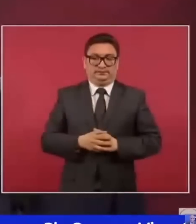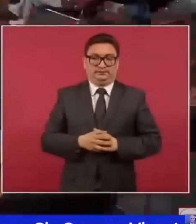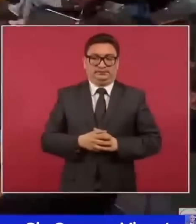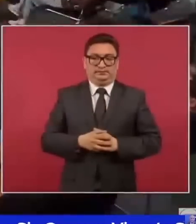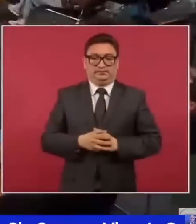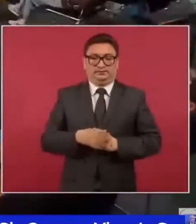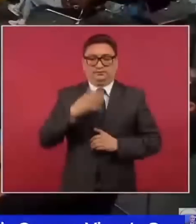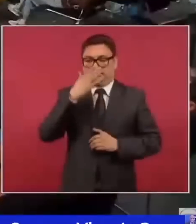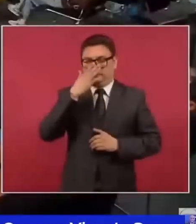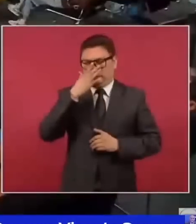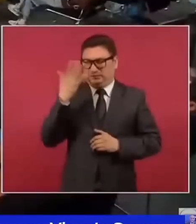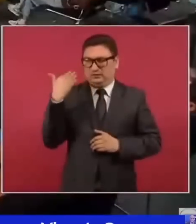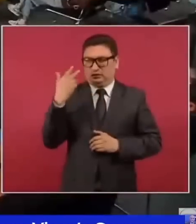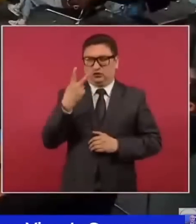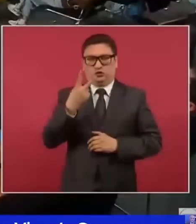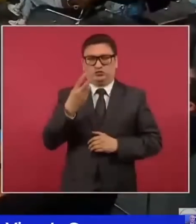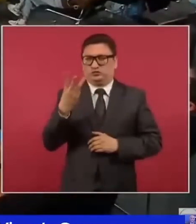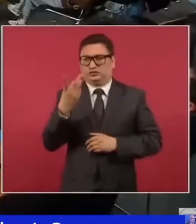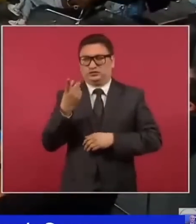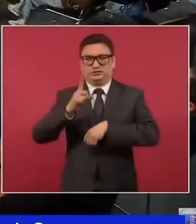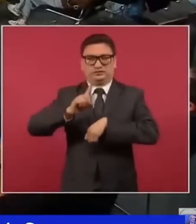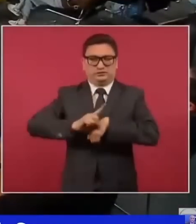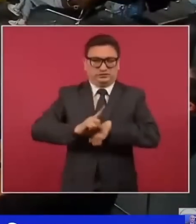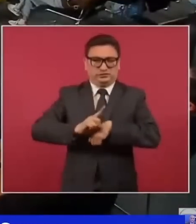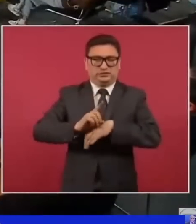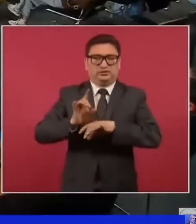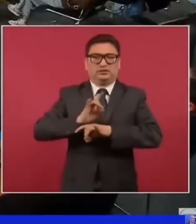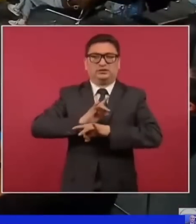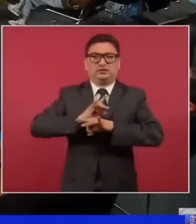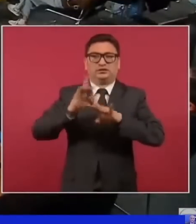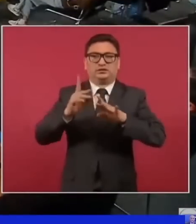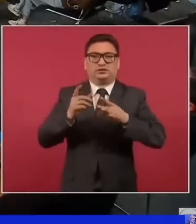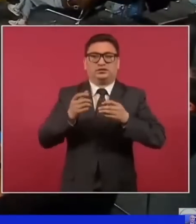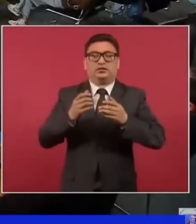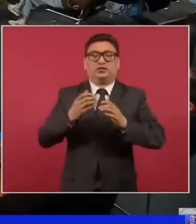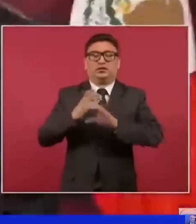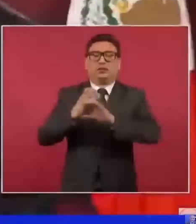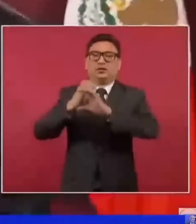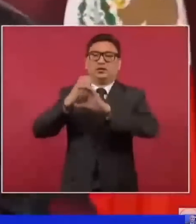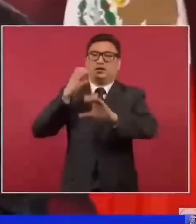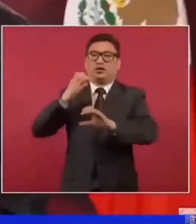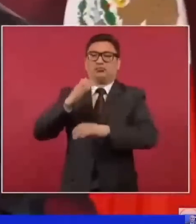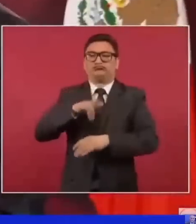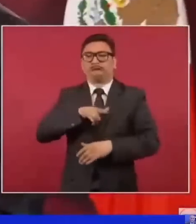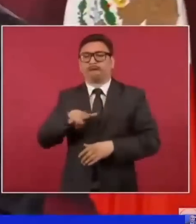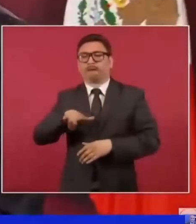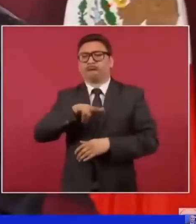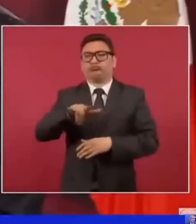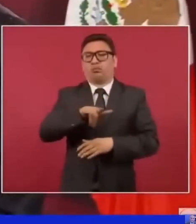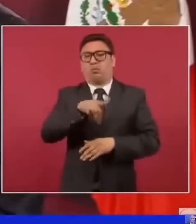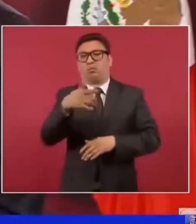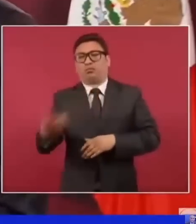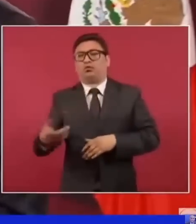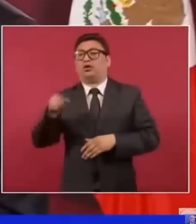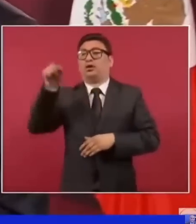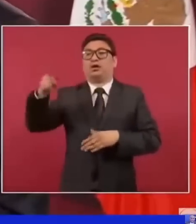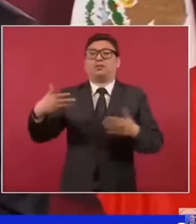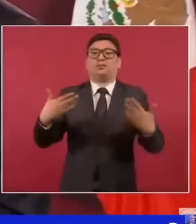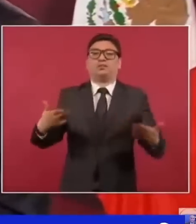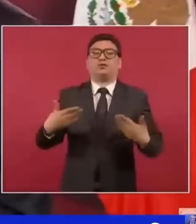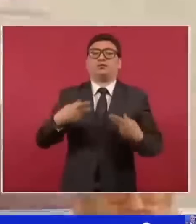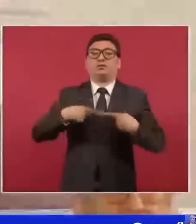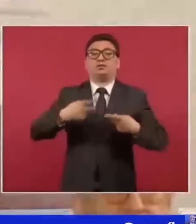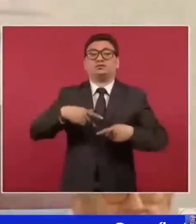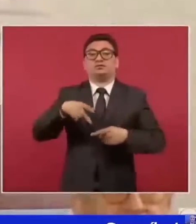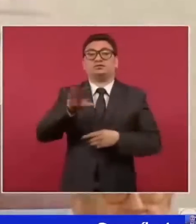También hace 2 o 3 días, una volcadura de un autobús en Panamá, 40